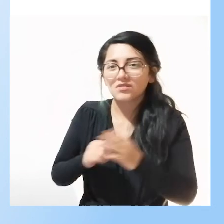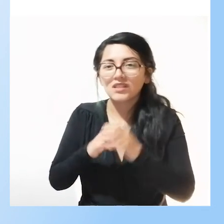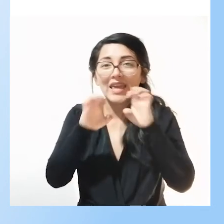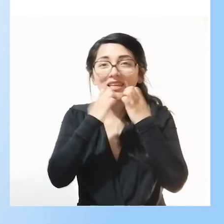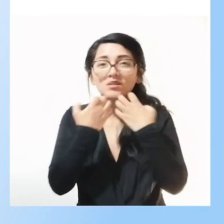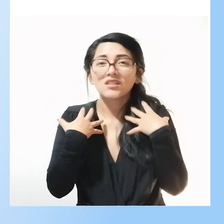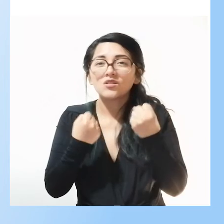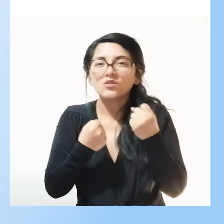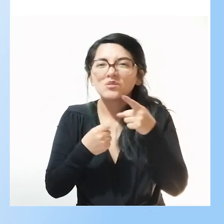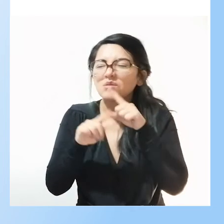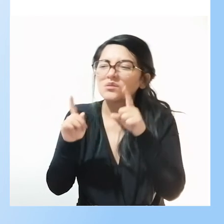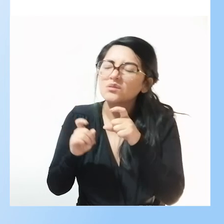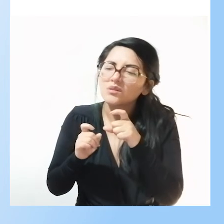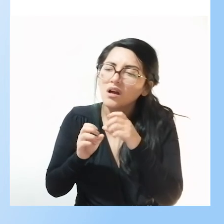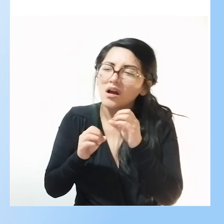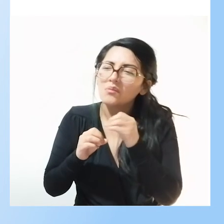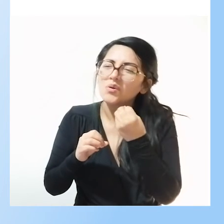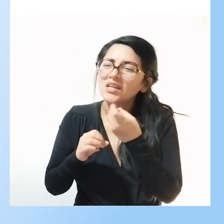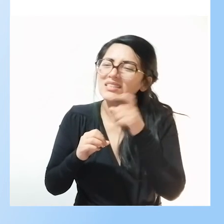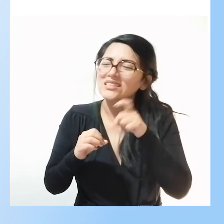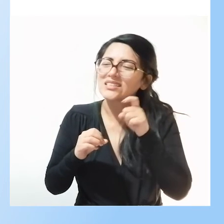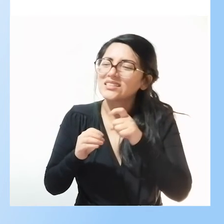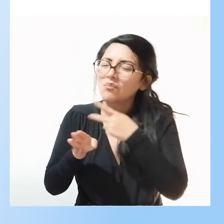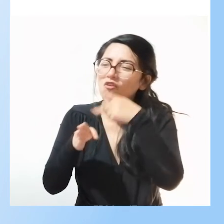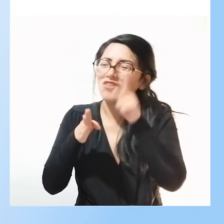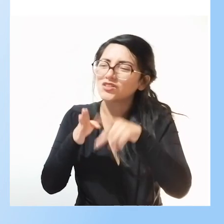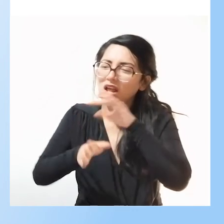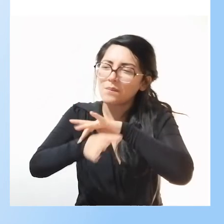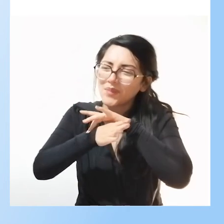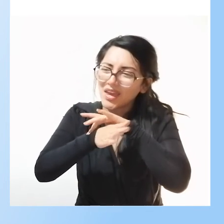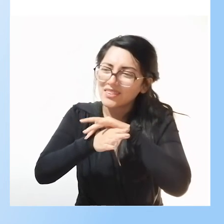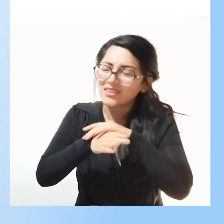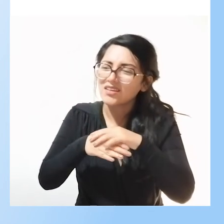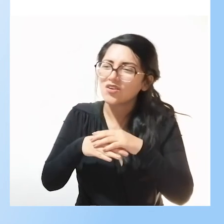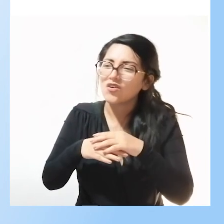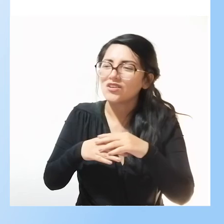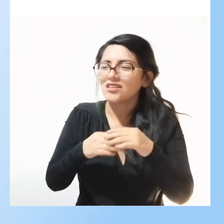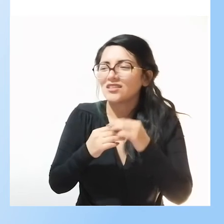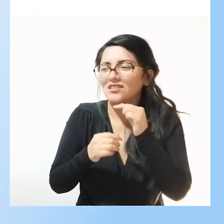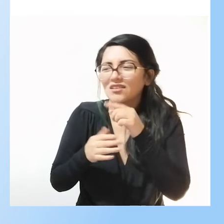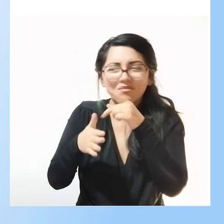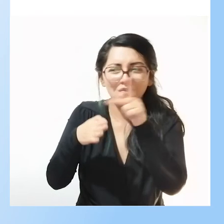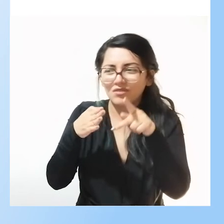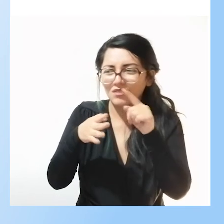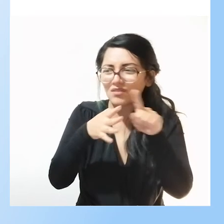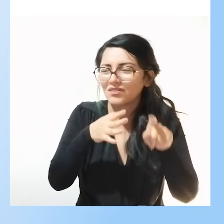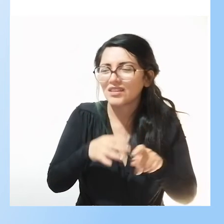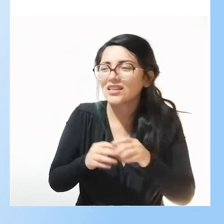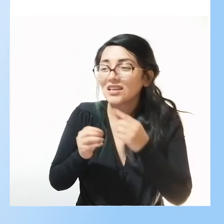cree usted que se necesita que los docentes, médicos y profesionales de esta área trabajen y promuevan la pedagogía hospitalaria?